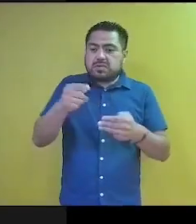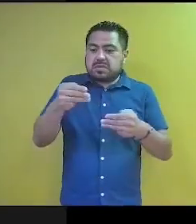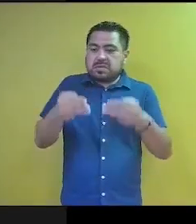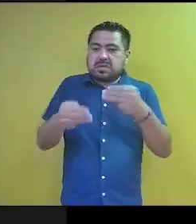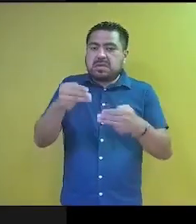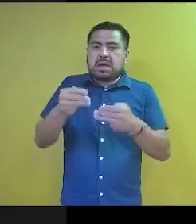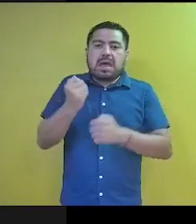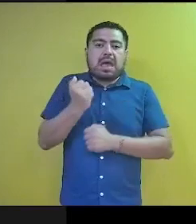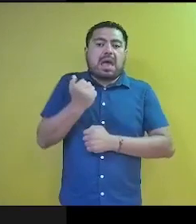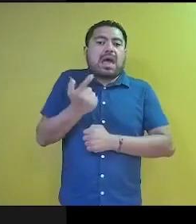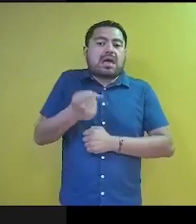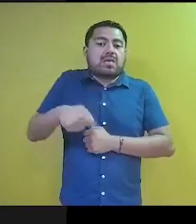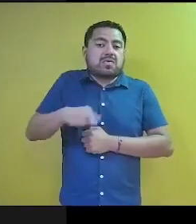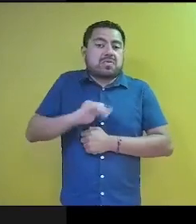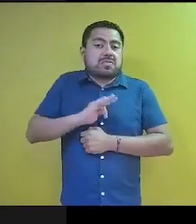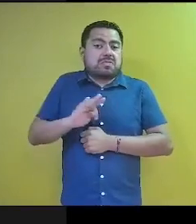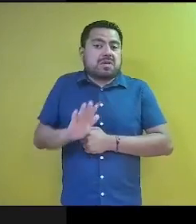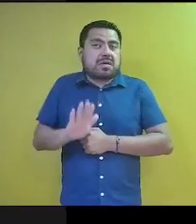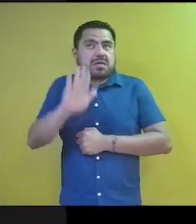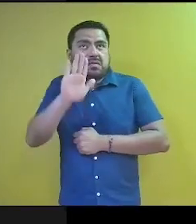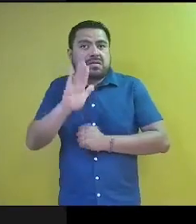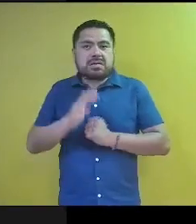hubiera alguna intervención de su parte.